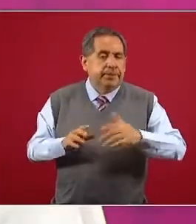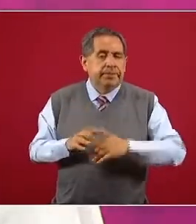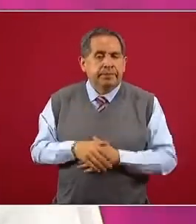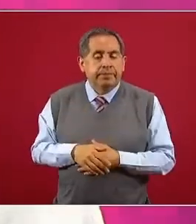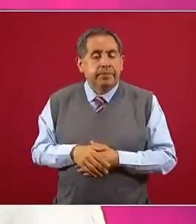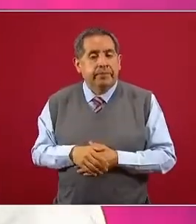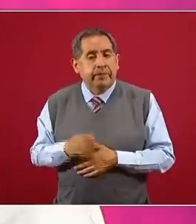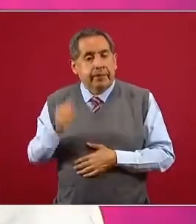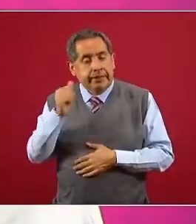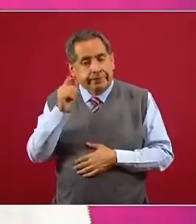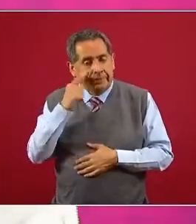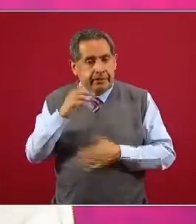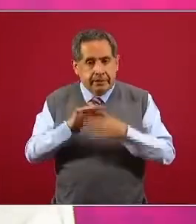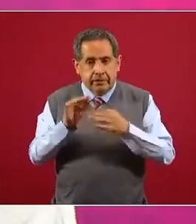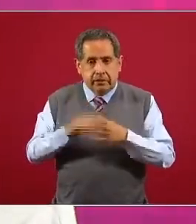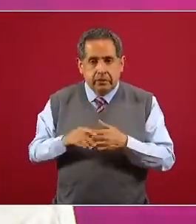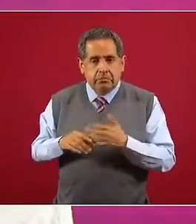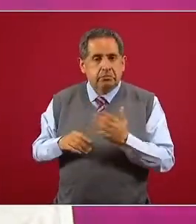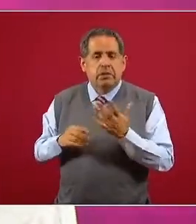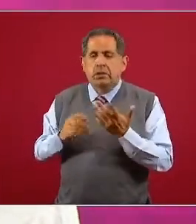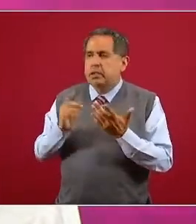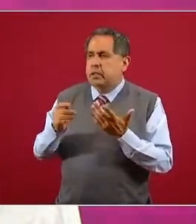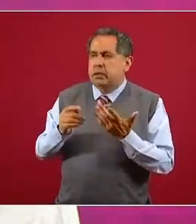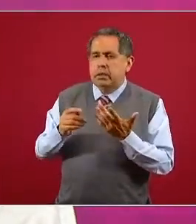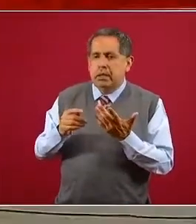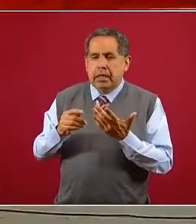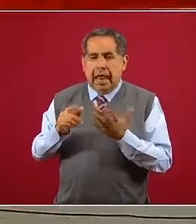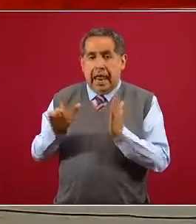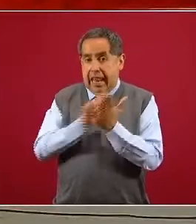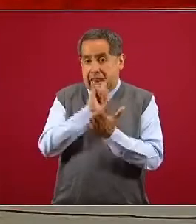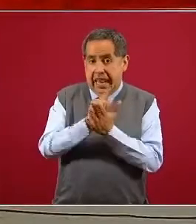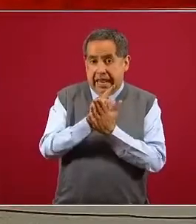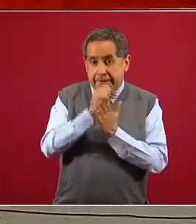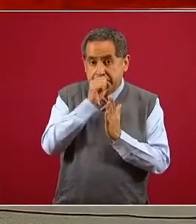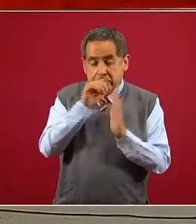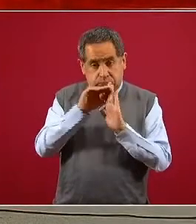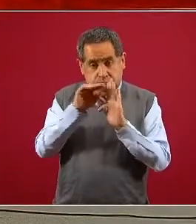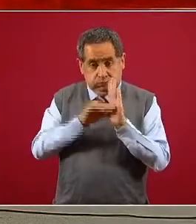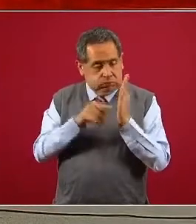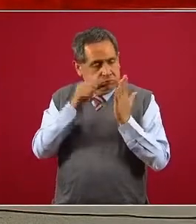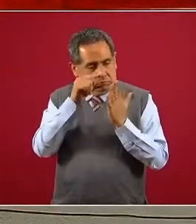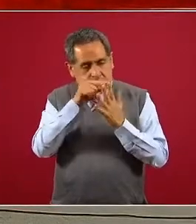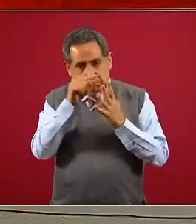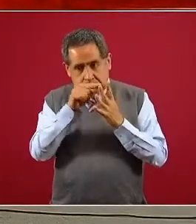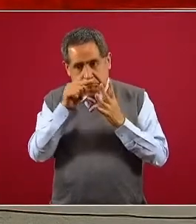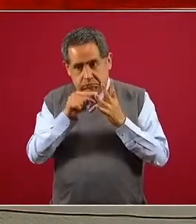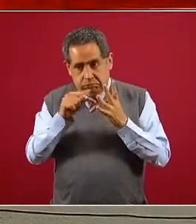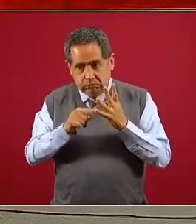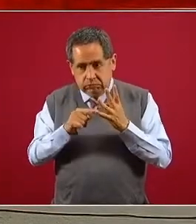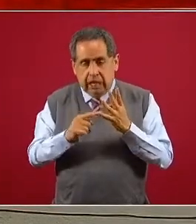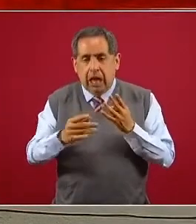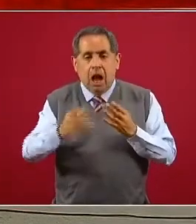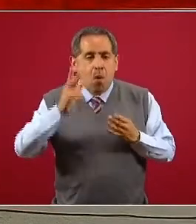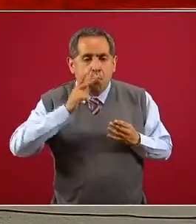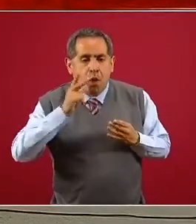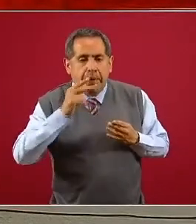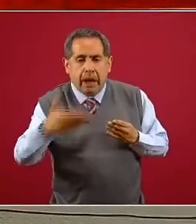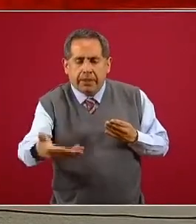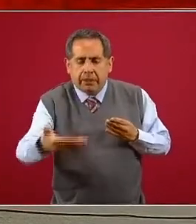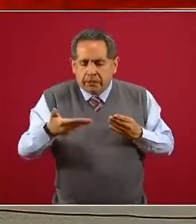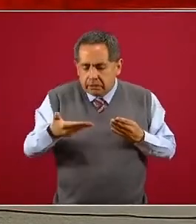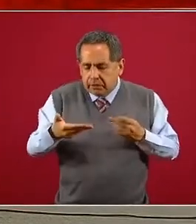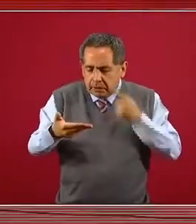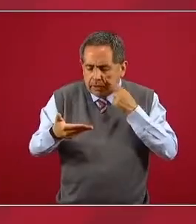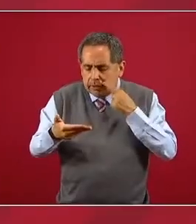Siempre que se cumplan con los criterios de ley, que a su vez tienen que estar amparados en una documentación técnica de